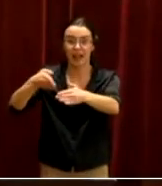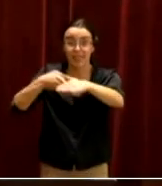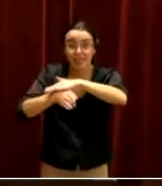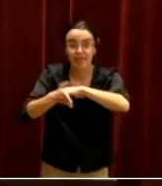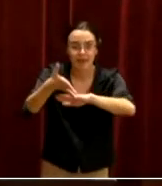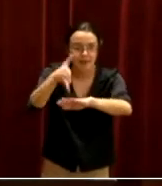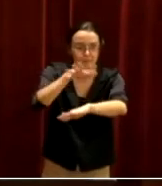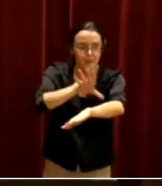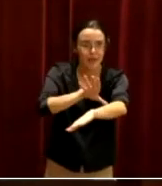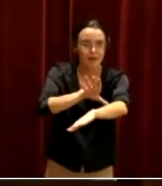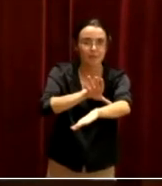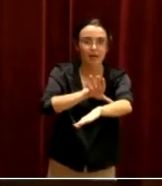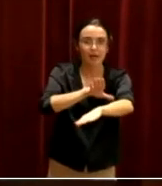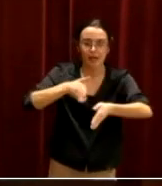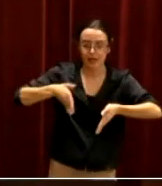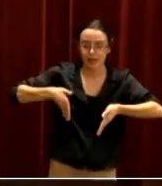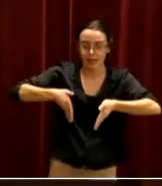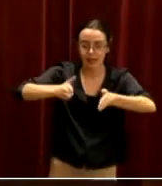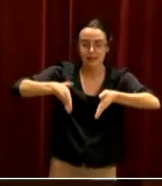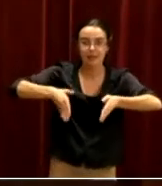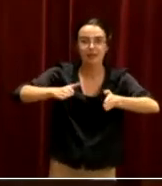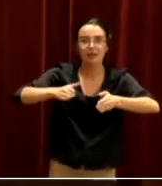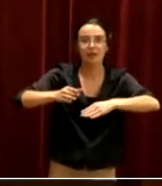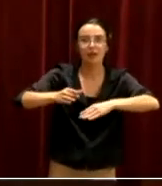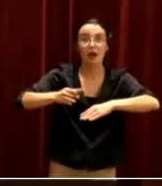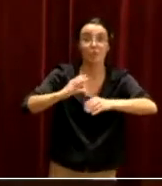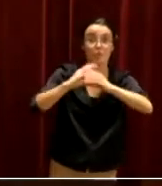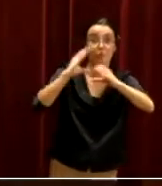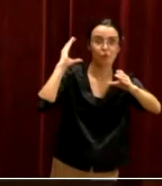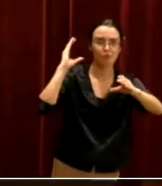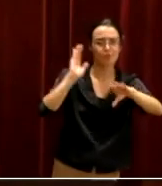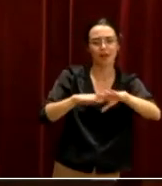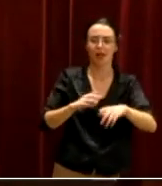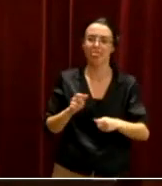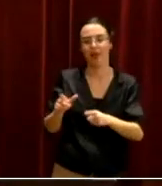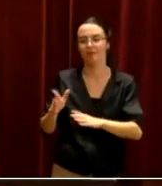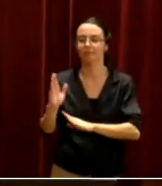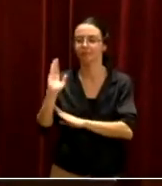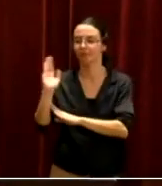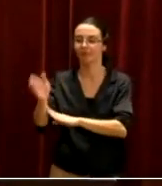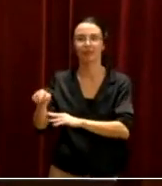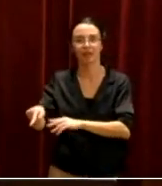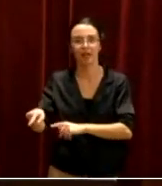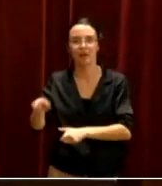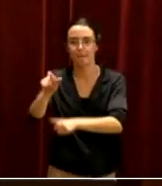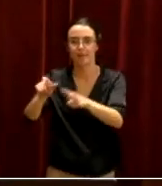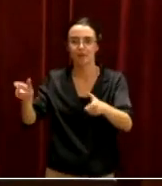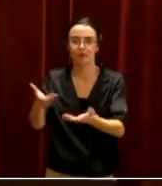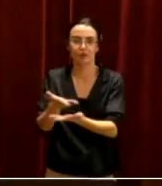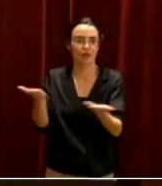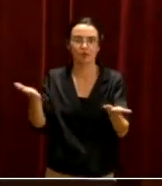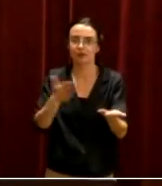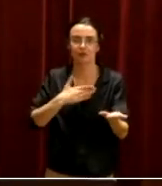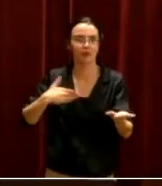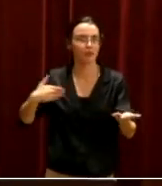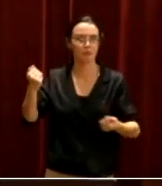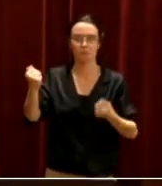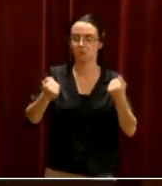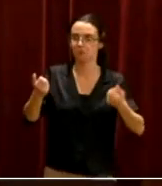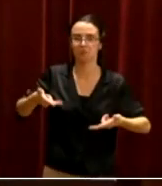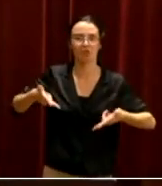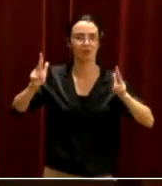pues son otros ejemplos de sus ideas geniales para fastidiar a la gente que quiere simplemente poder moverse en libertad y si